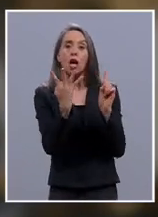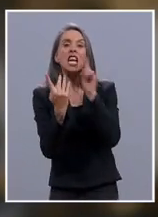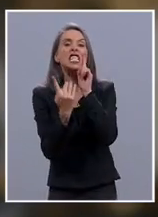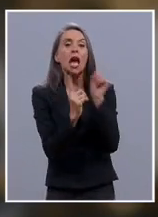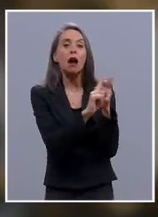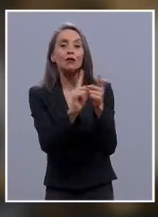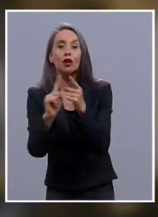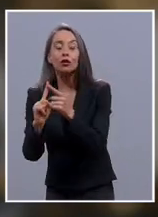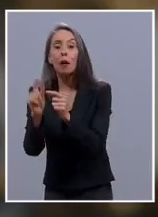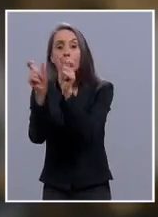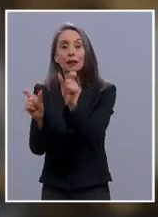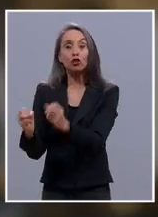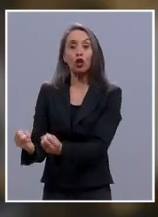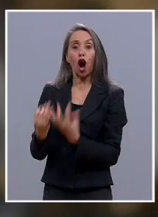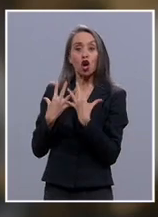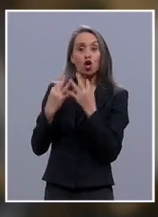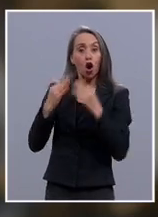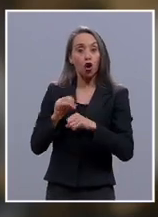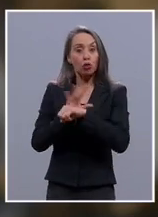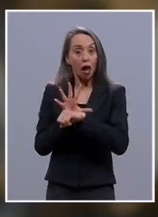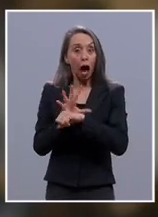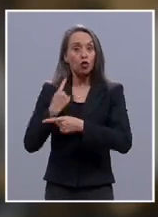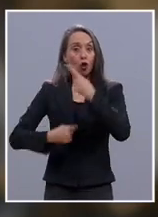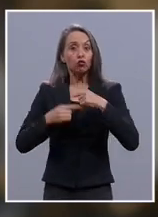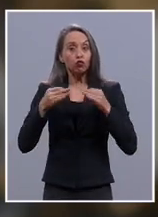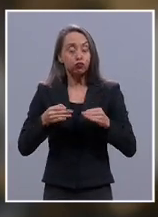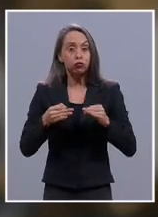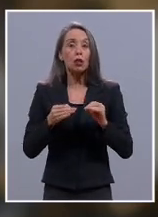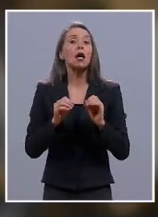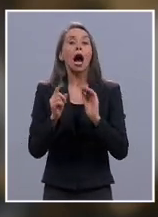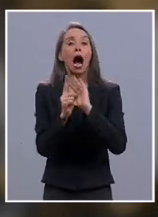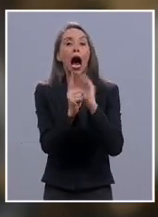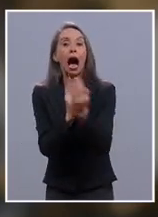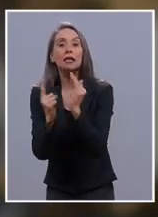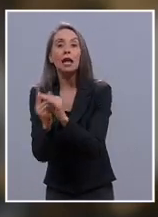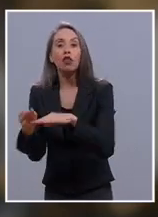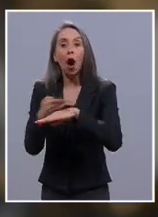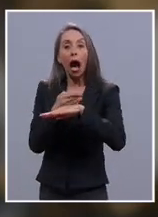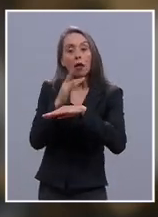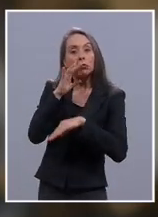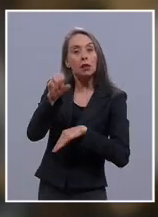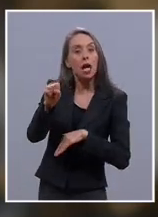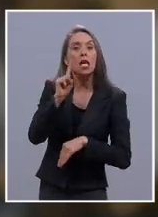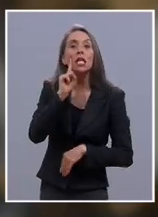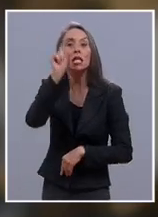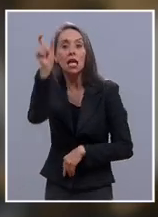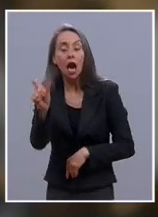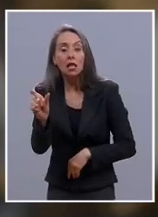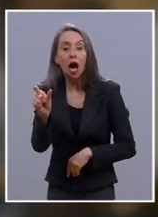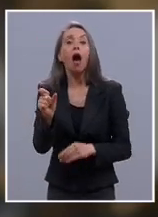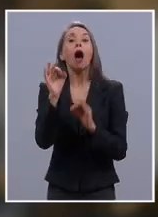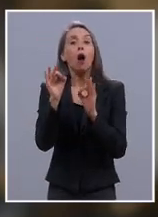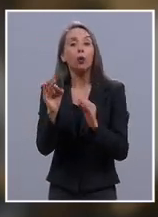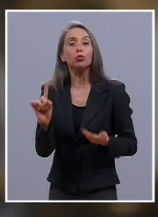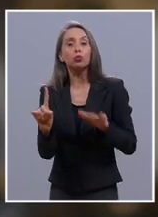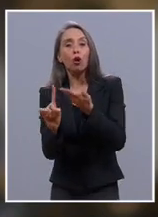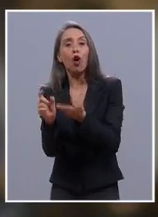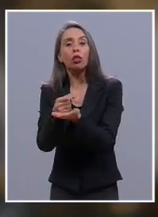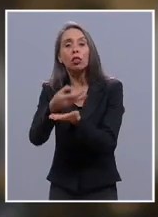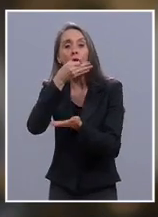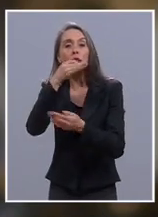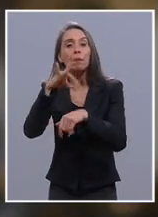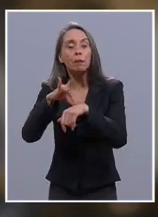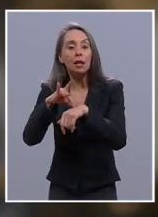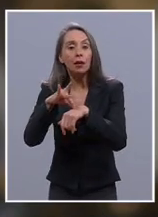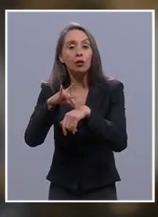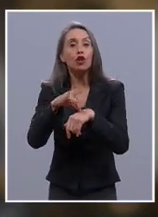contagiadas para poder identificarlas tempranamente y así poder darles el tratamiento médico que necesitan y poder